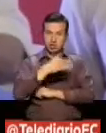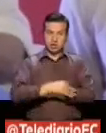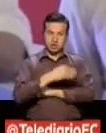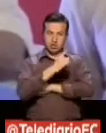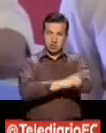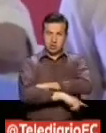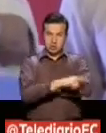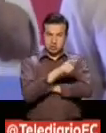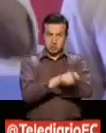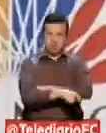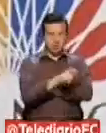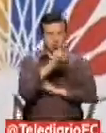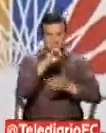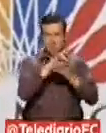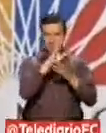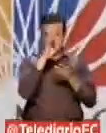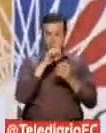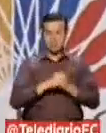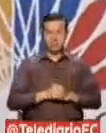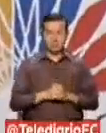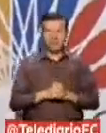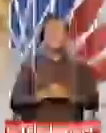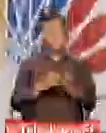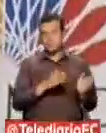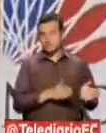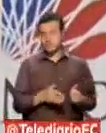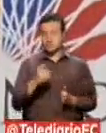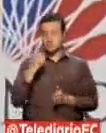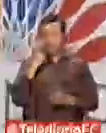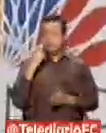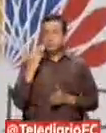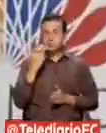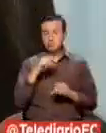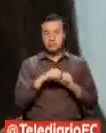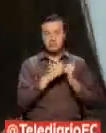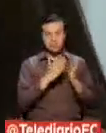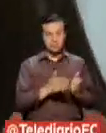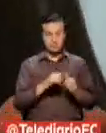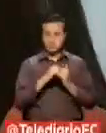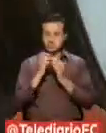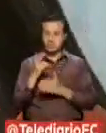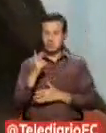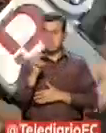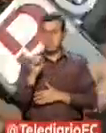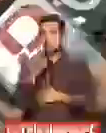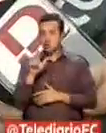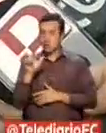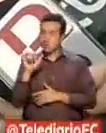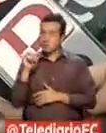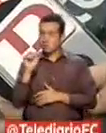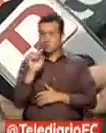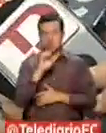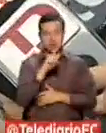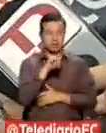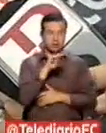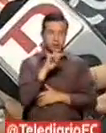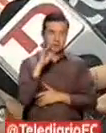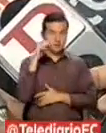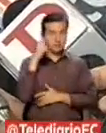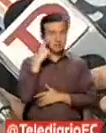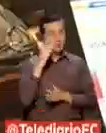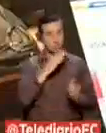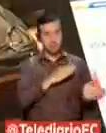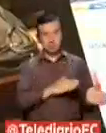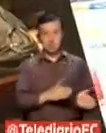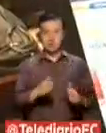el asambleísta y lo separe. Mientras eso se decide, la suerte de las asambleístas Vallejo y Espín pudiera definirse también en las próximas